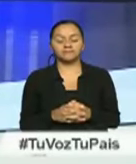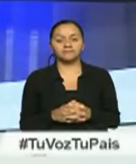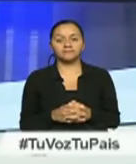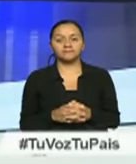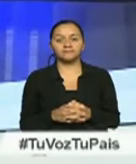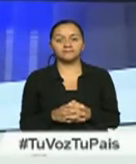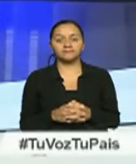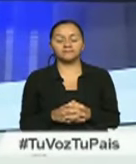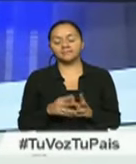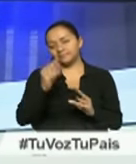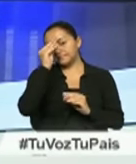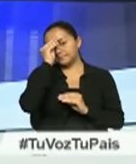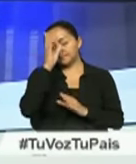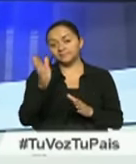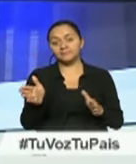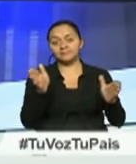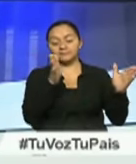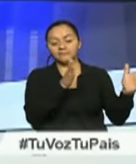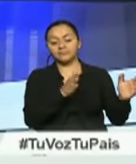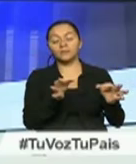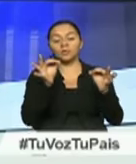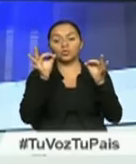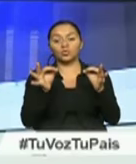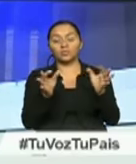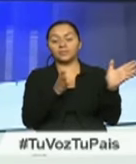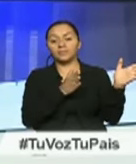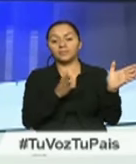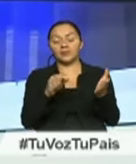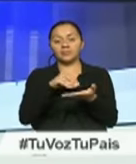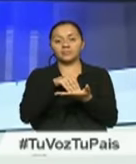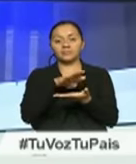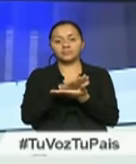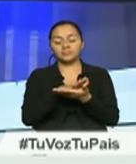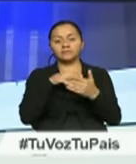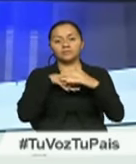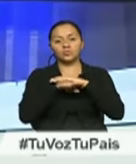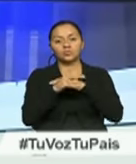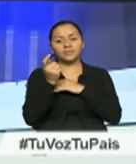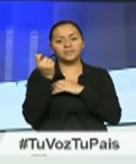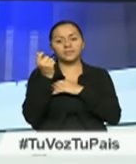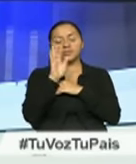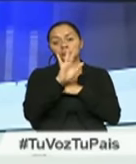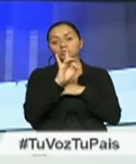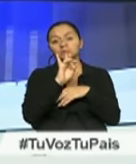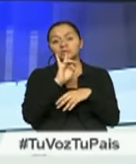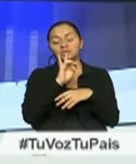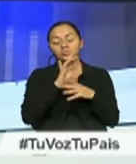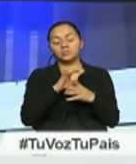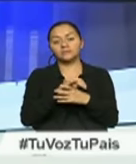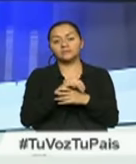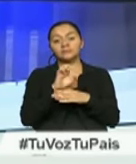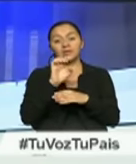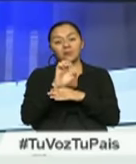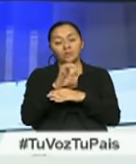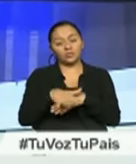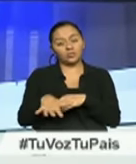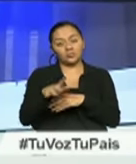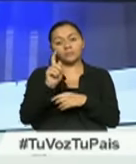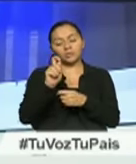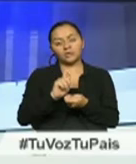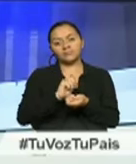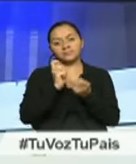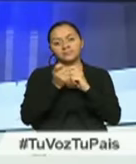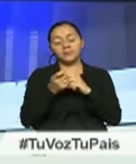Continuamos. Ahora les contamos que en cumplimiento a las políticas de la Reserva Federal de los Estados Unidos, los ecuatorianos podrán cambiar